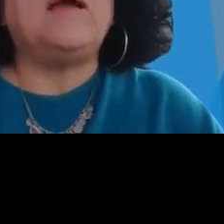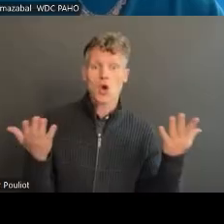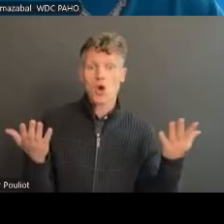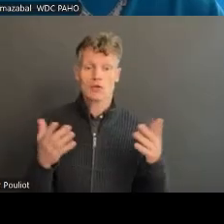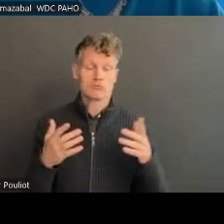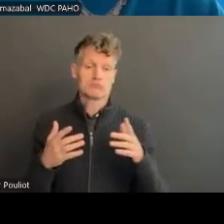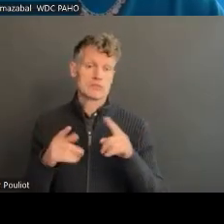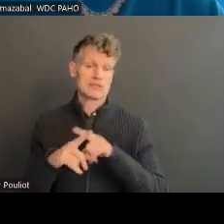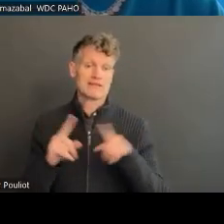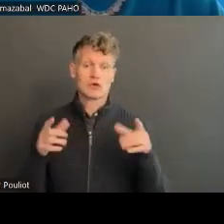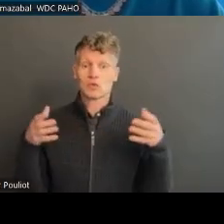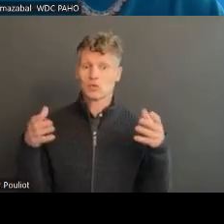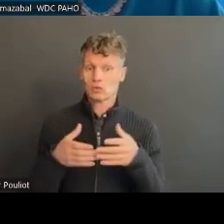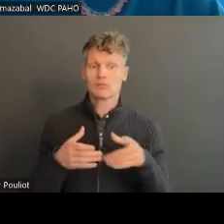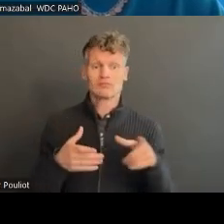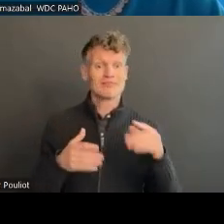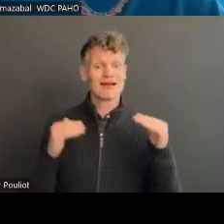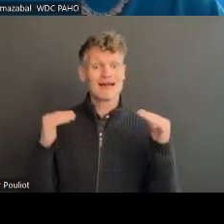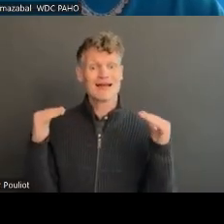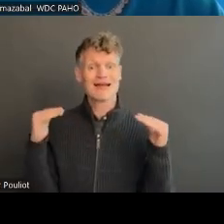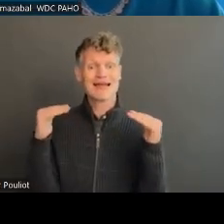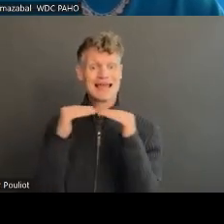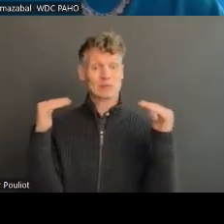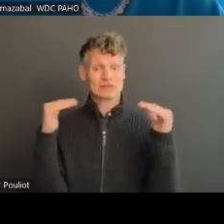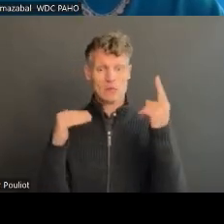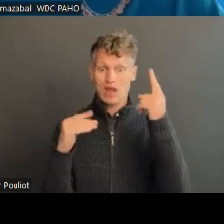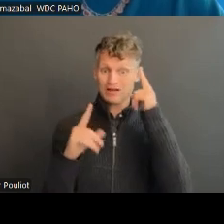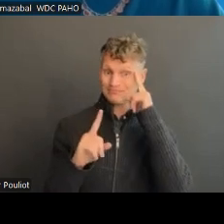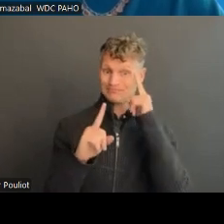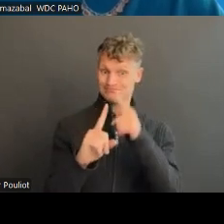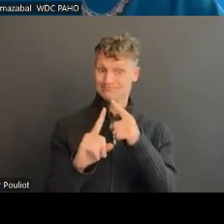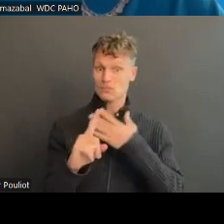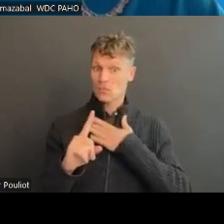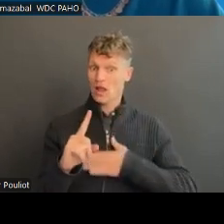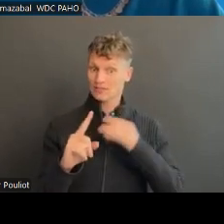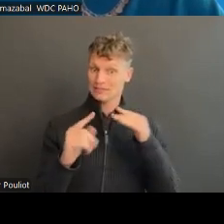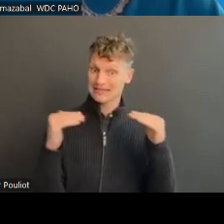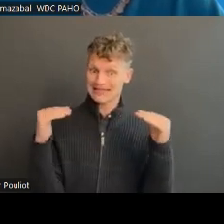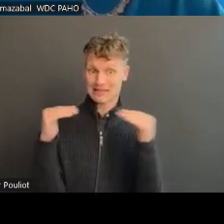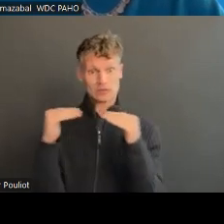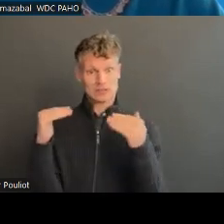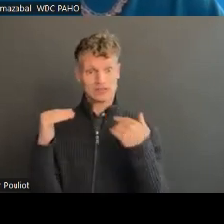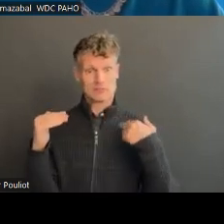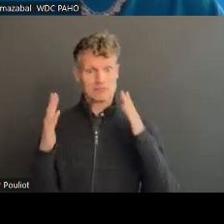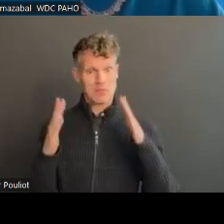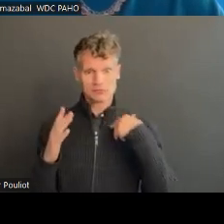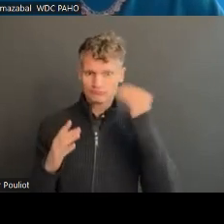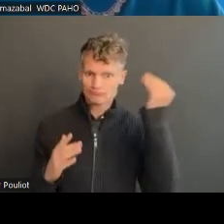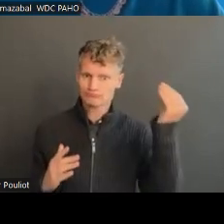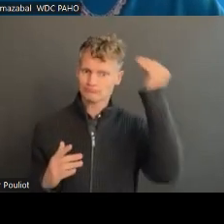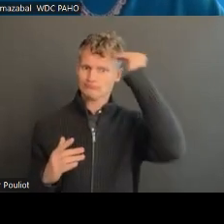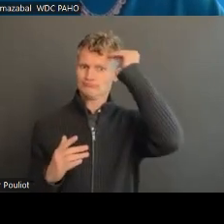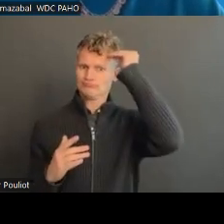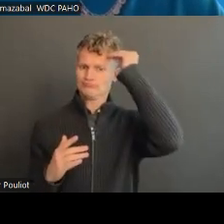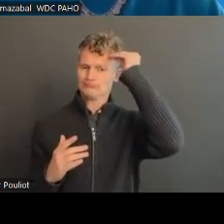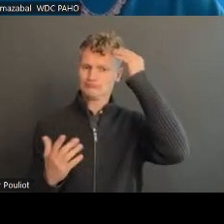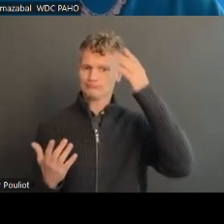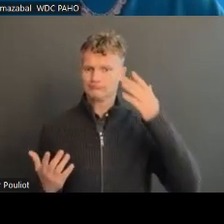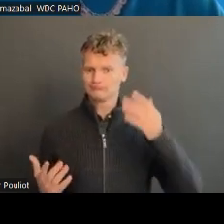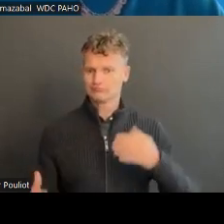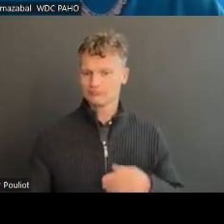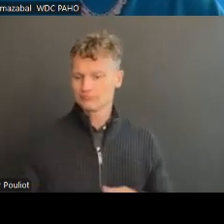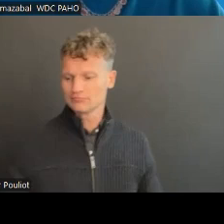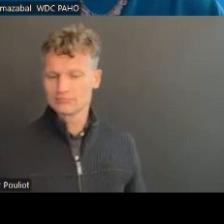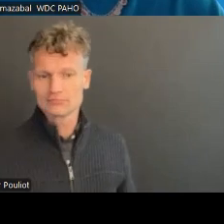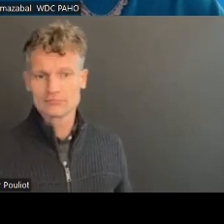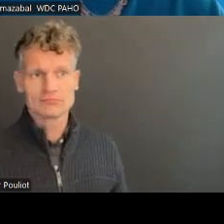objetivos y las metas que tenemos que tener presente en el conjunto de los programas, en asegurar que aquellos grupos en situación